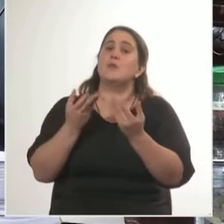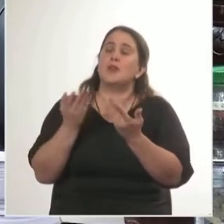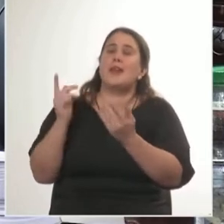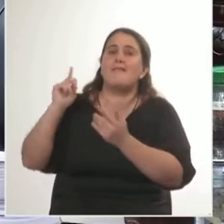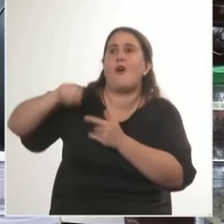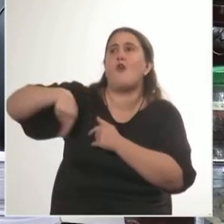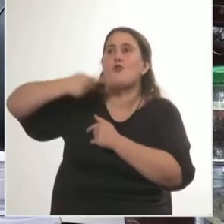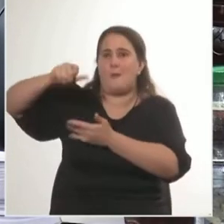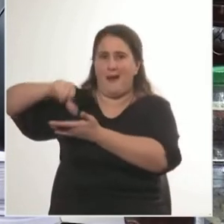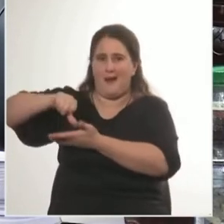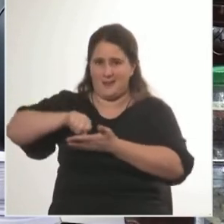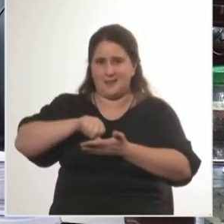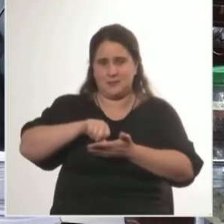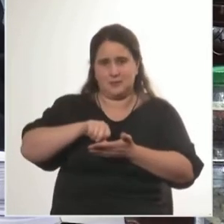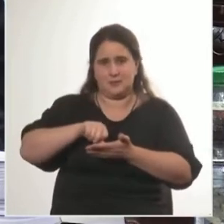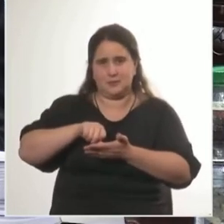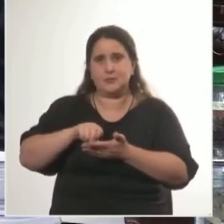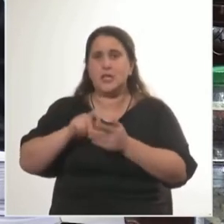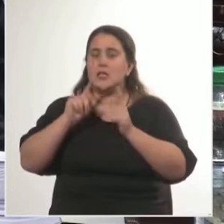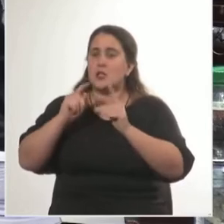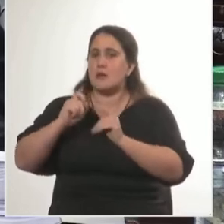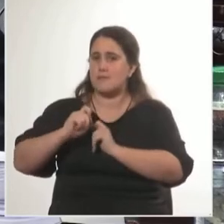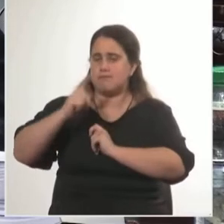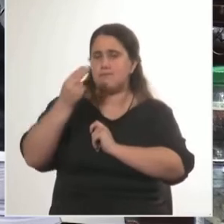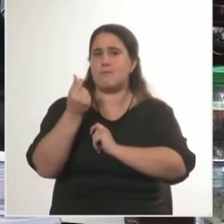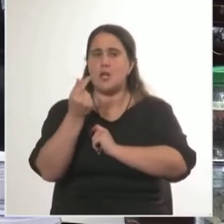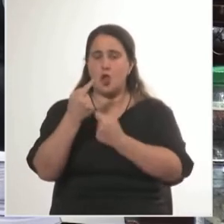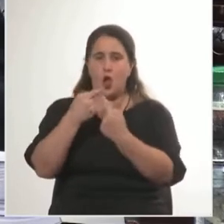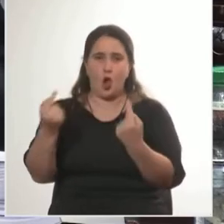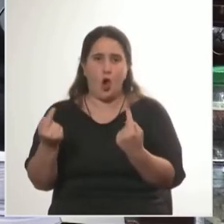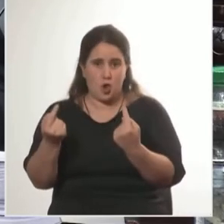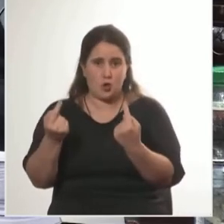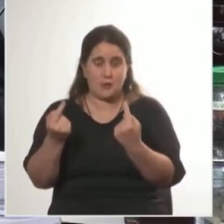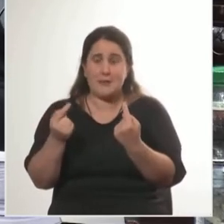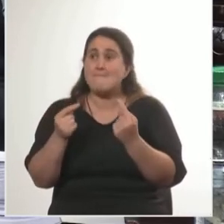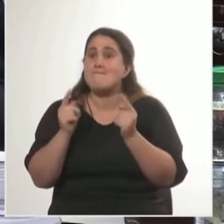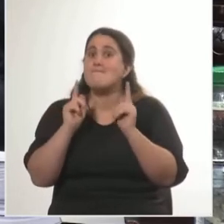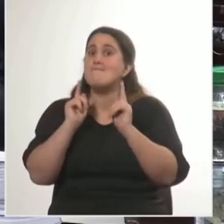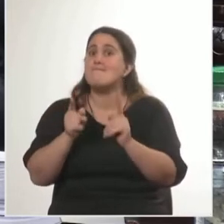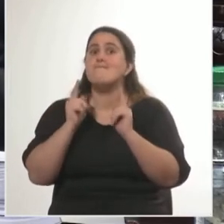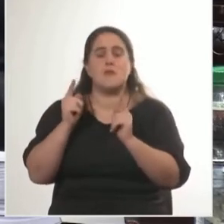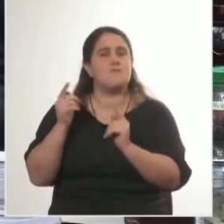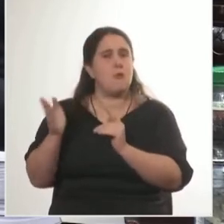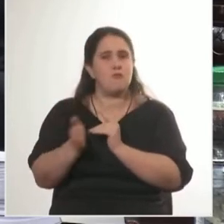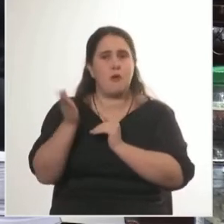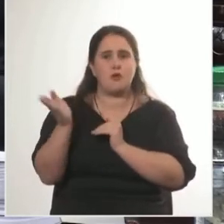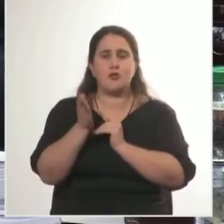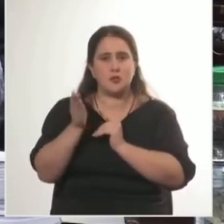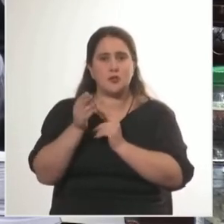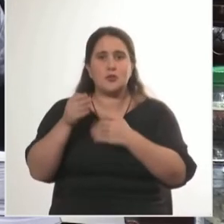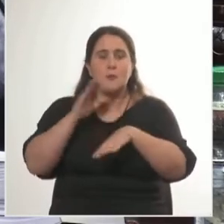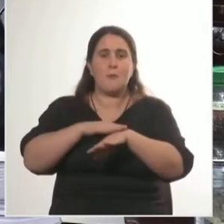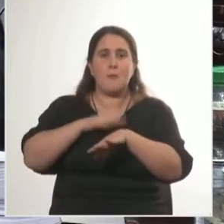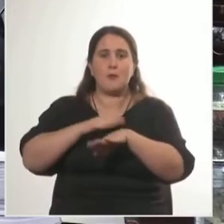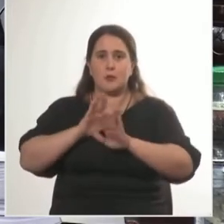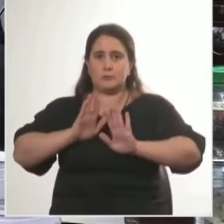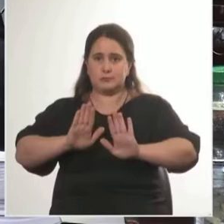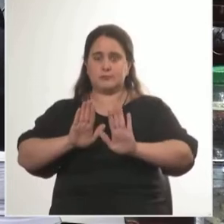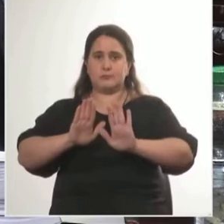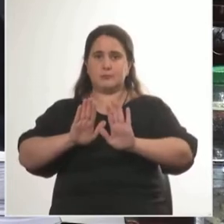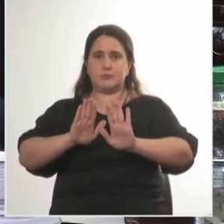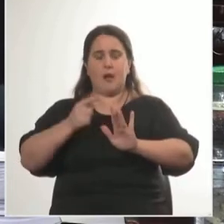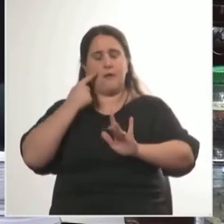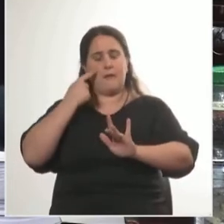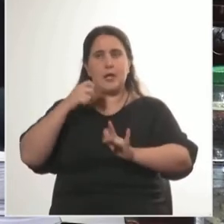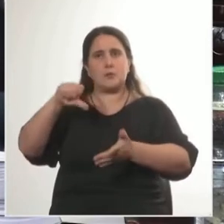importado fundamental, el aumento del precio de los commodities, que es el mismo proceso que vemos bien a la hora de pararnos